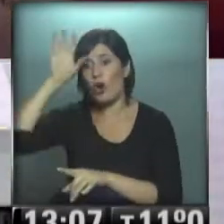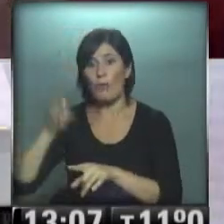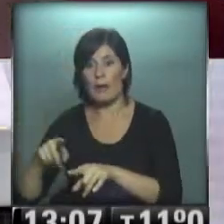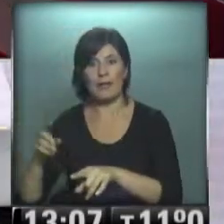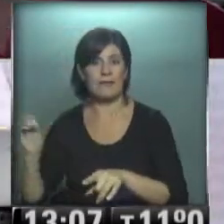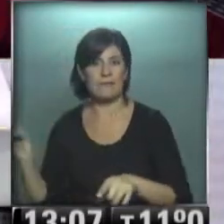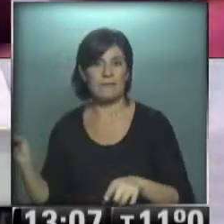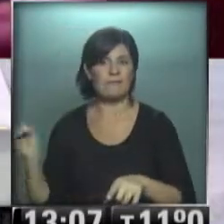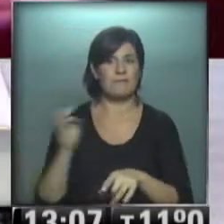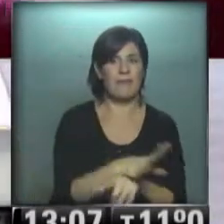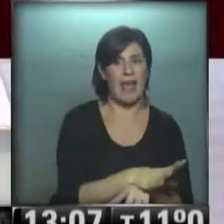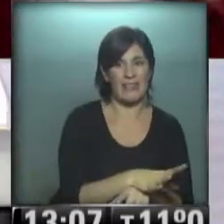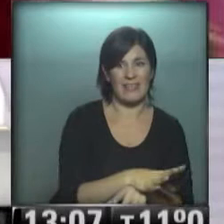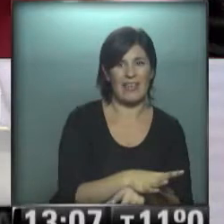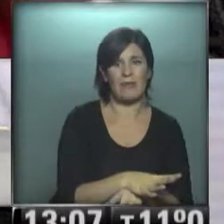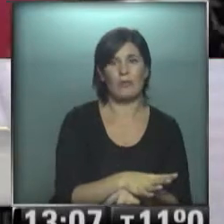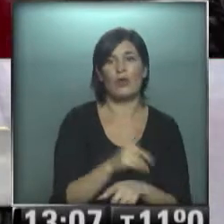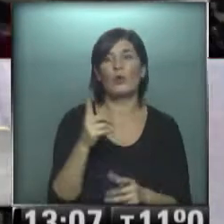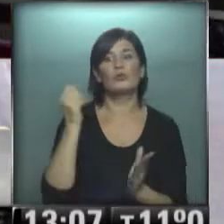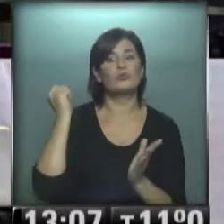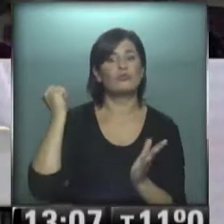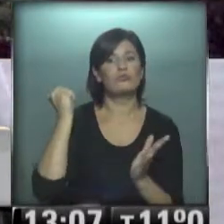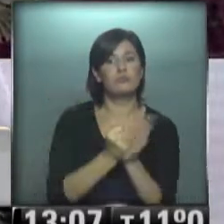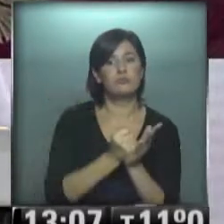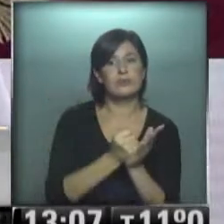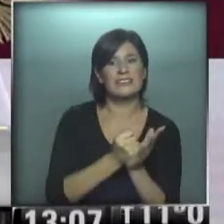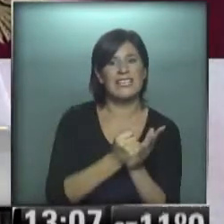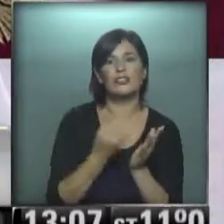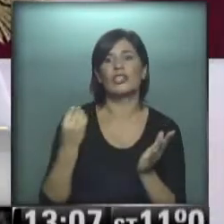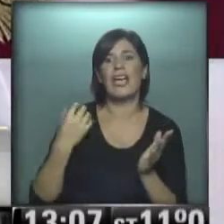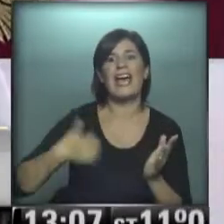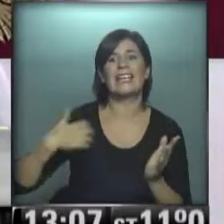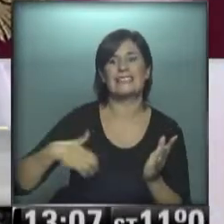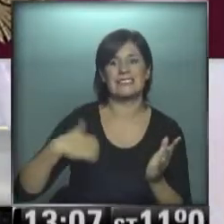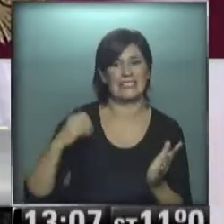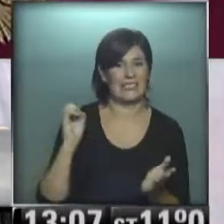carta y con un sello que decía Nunciatura de la República Argentina.